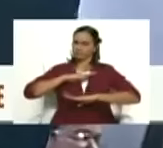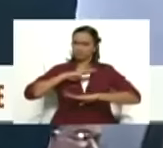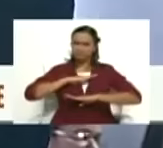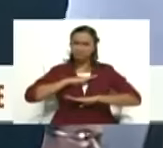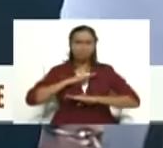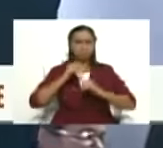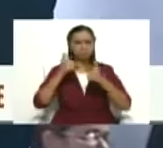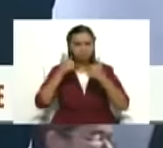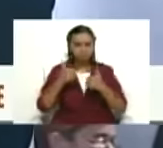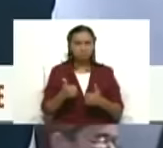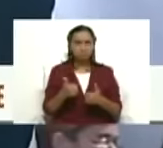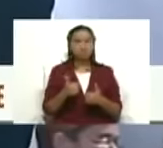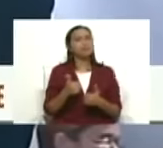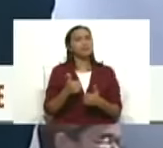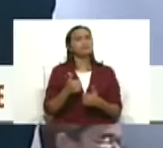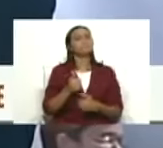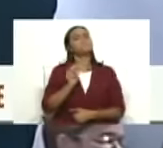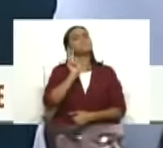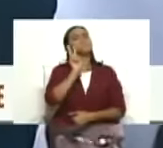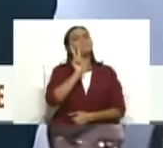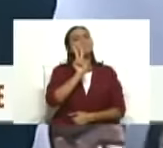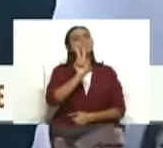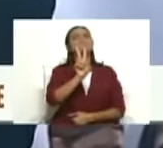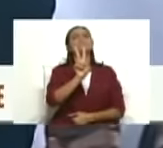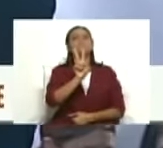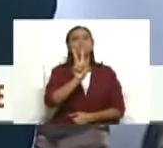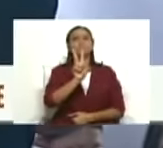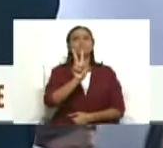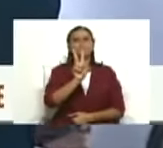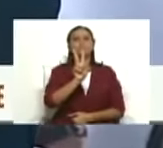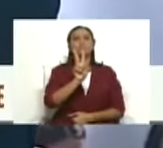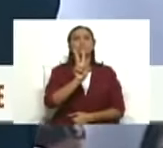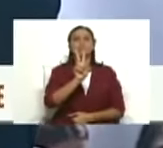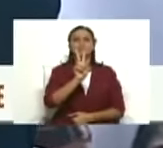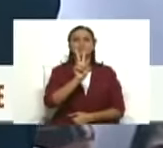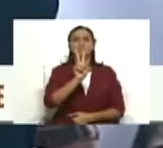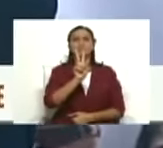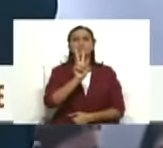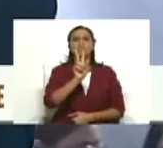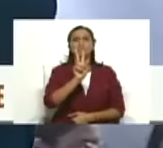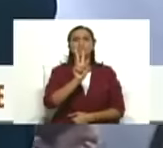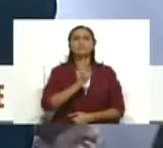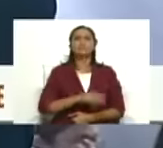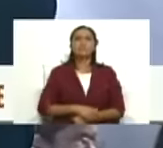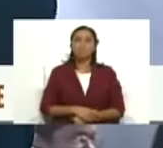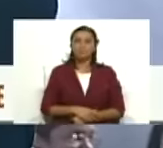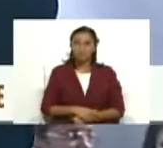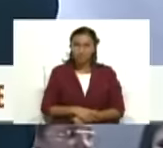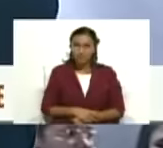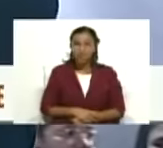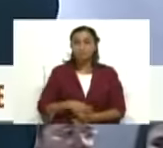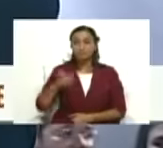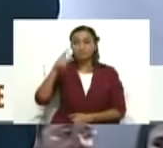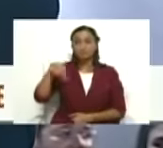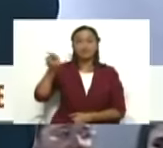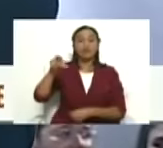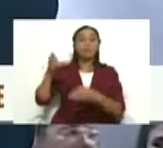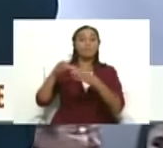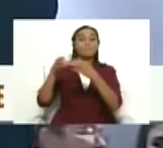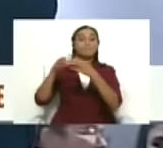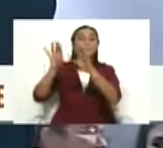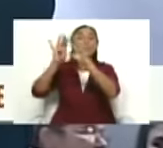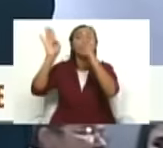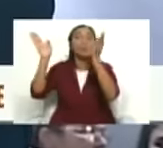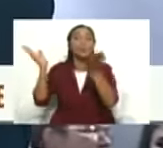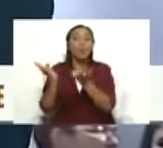debido silencio tienen actuaciones descollantes que son la envidia del mundo entero. Ustedes